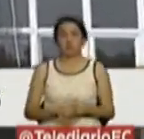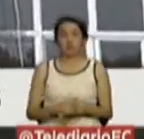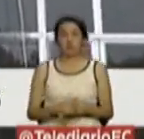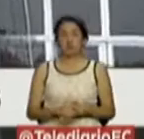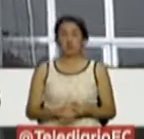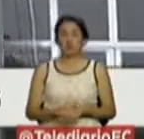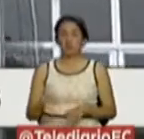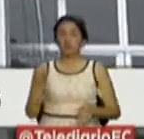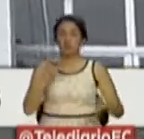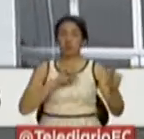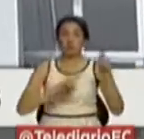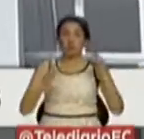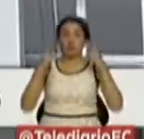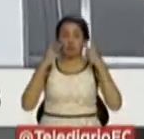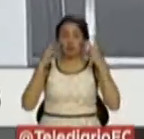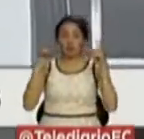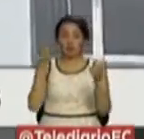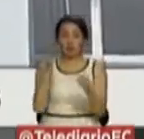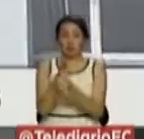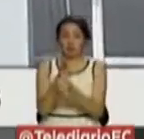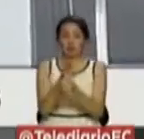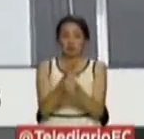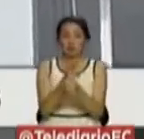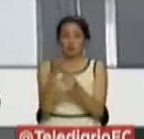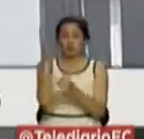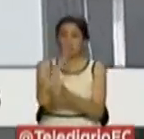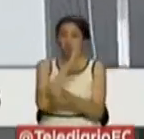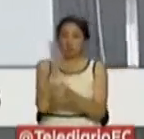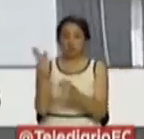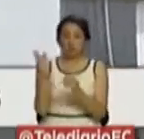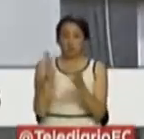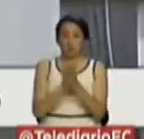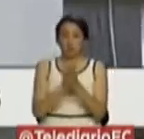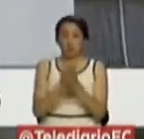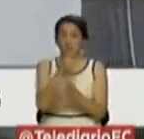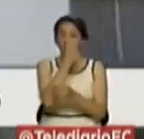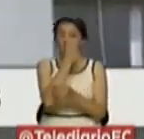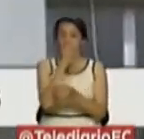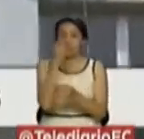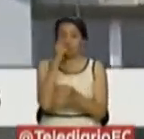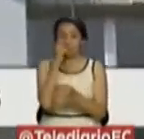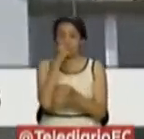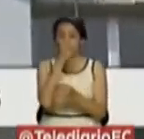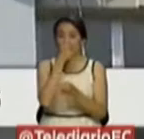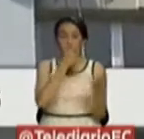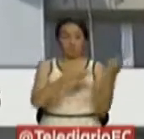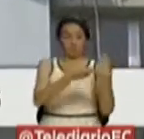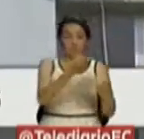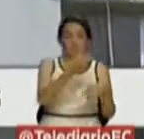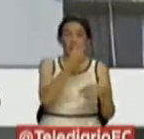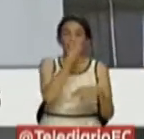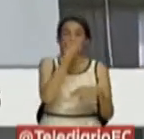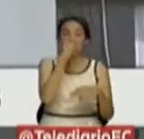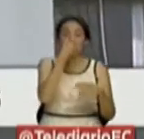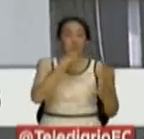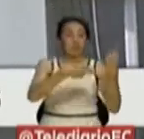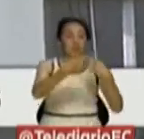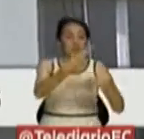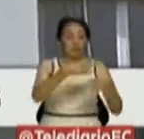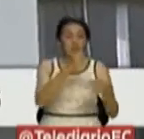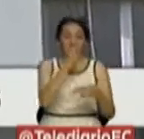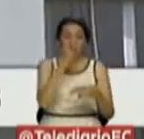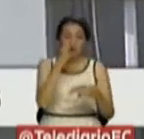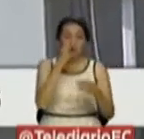no imagino que están viendo por allá, nunca faltan los microtraficantes de drogas que vienen a hacerle daño a la juventud.